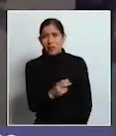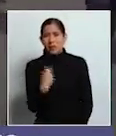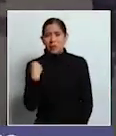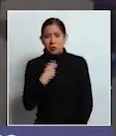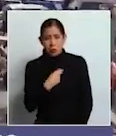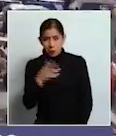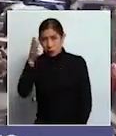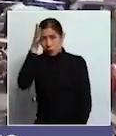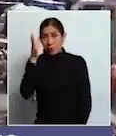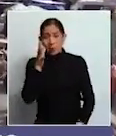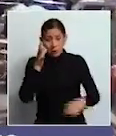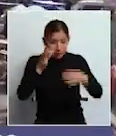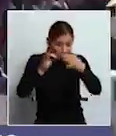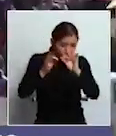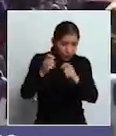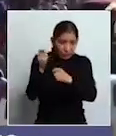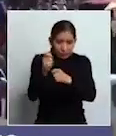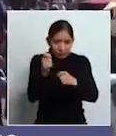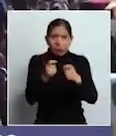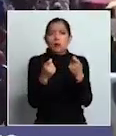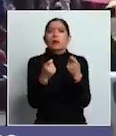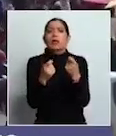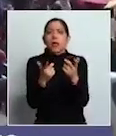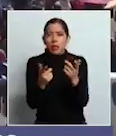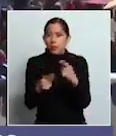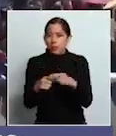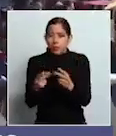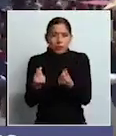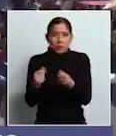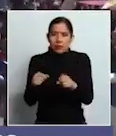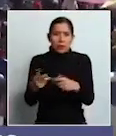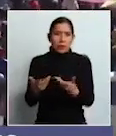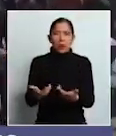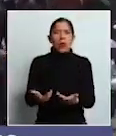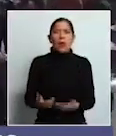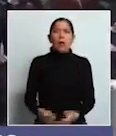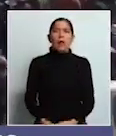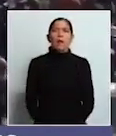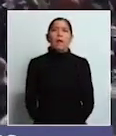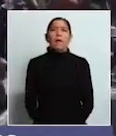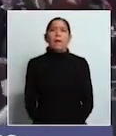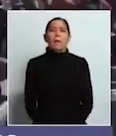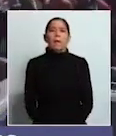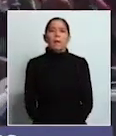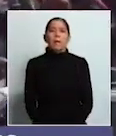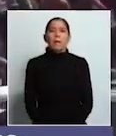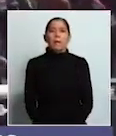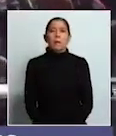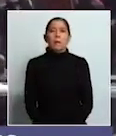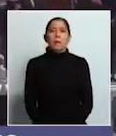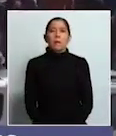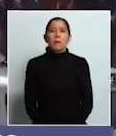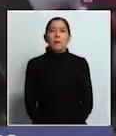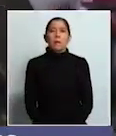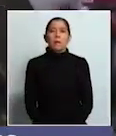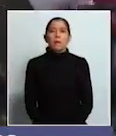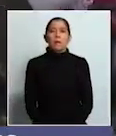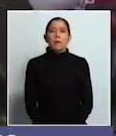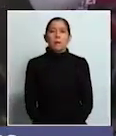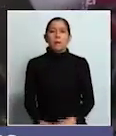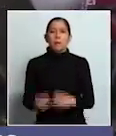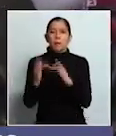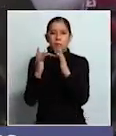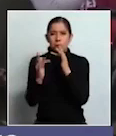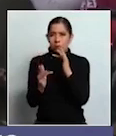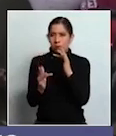como padres de familia nosotros con nuestros propios recursos, aquí pueden ver, hemos intentado levantar un curso para poder hacer con recursos